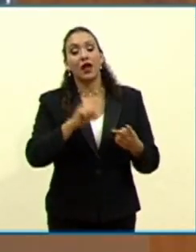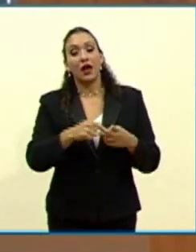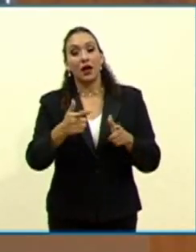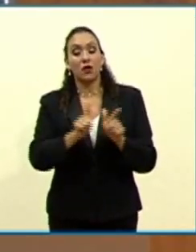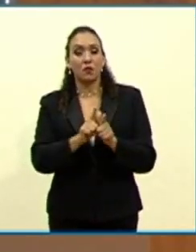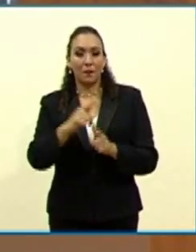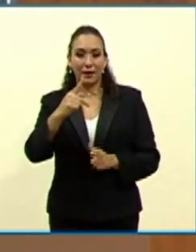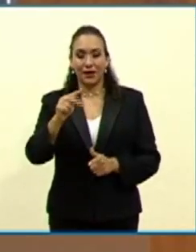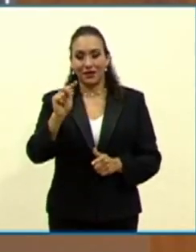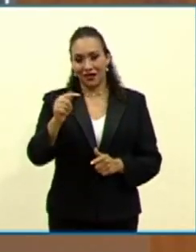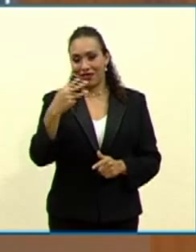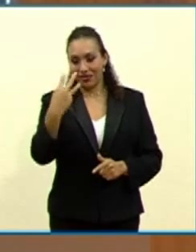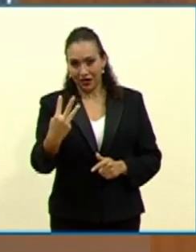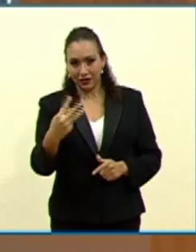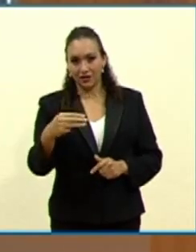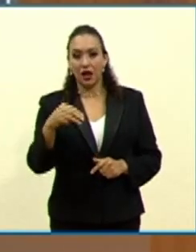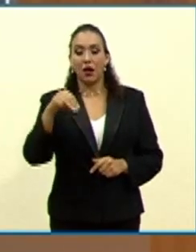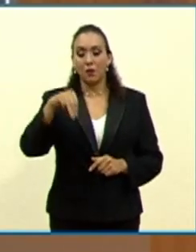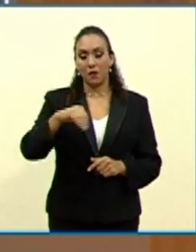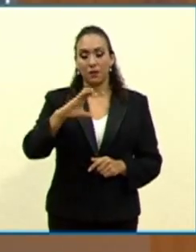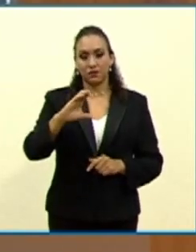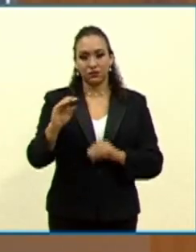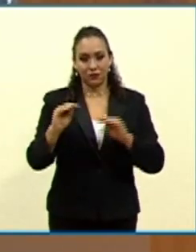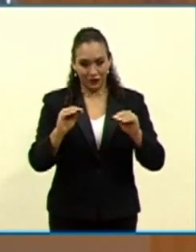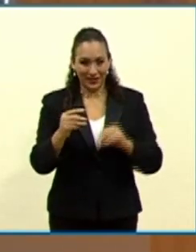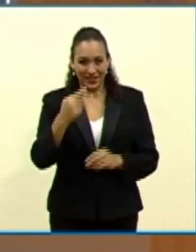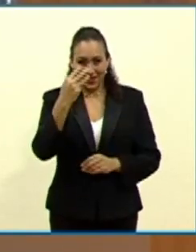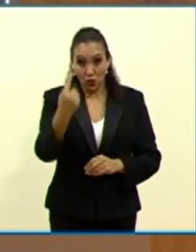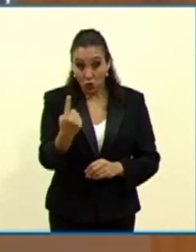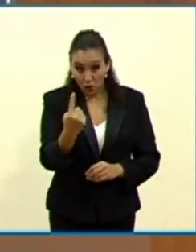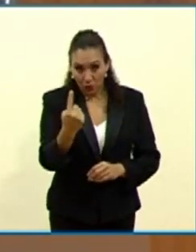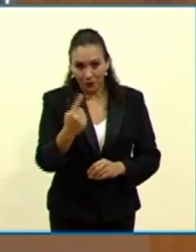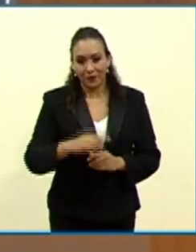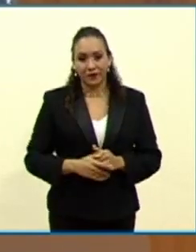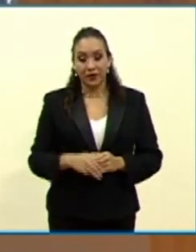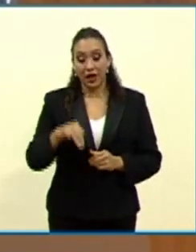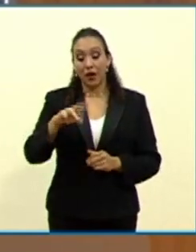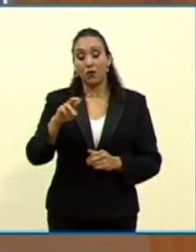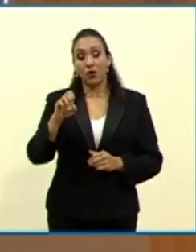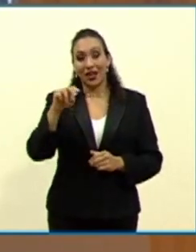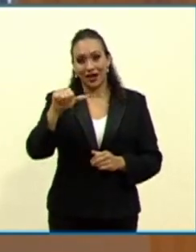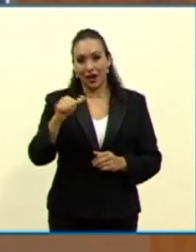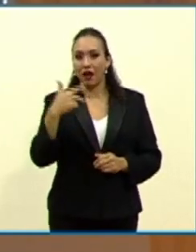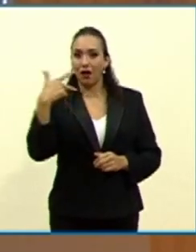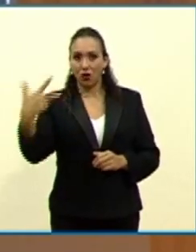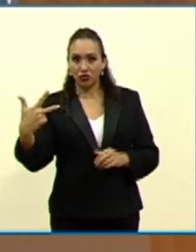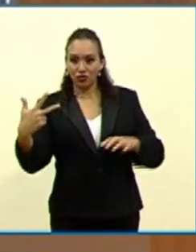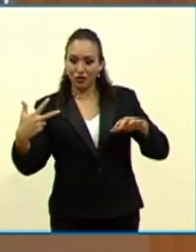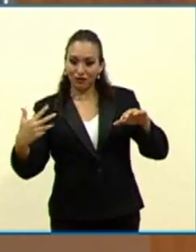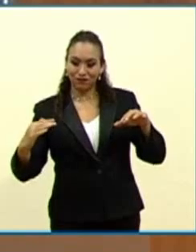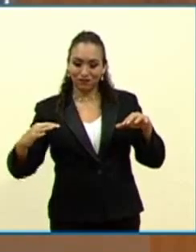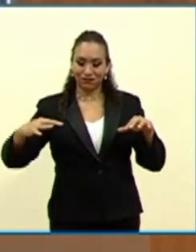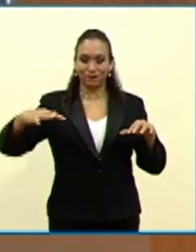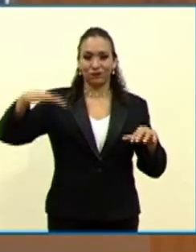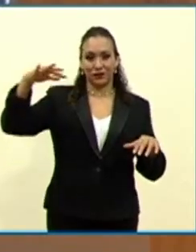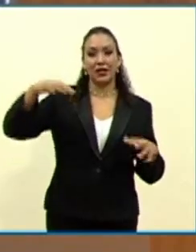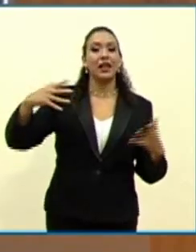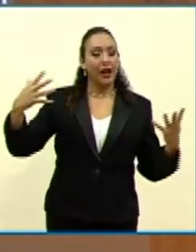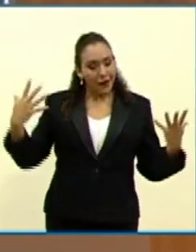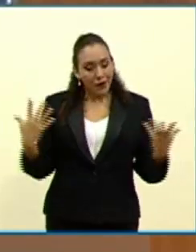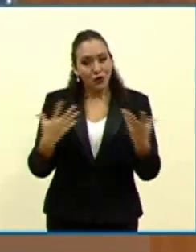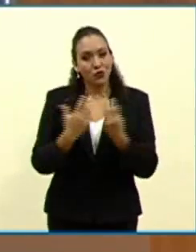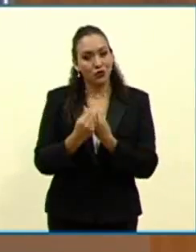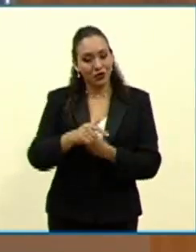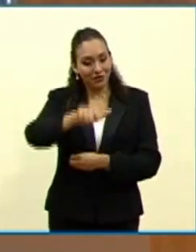del Trabajo 3, a Movimiento Ciudadano 1 y a Morena 8, lo que son las